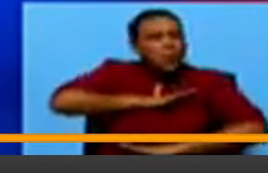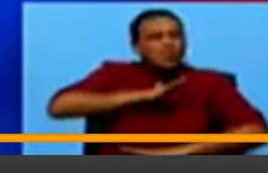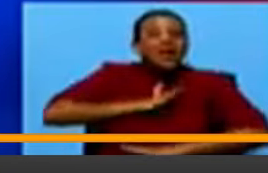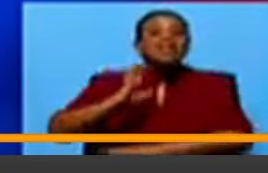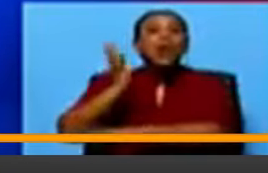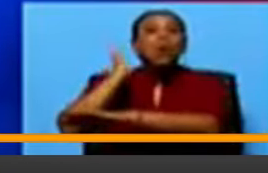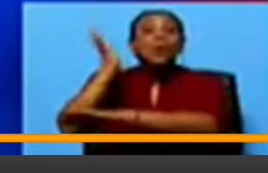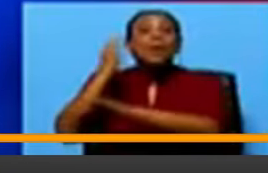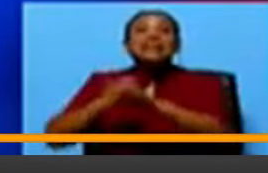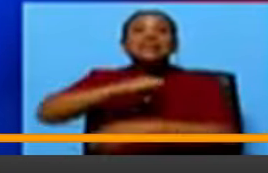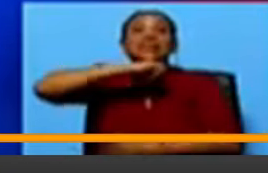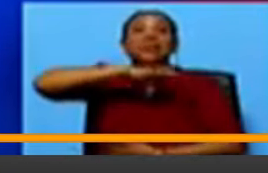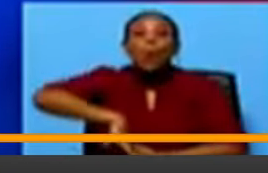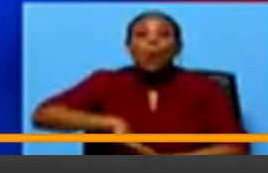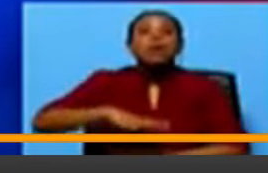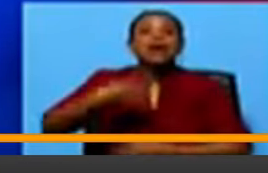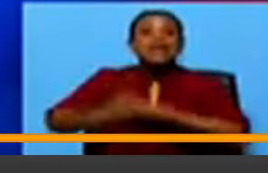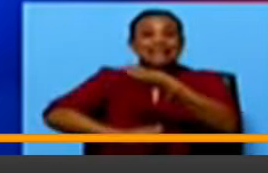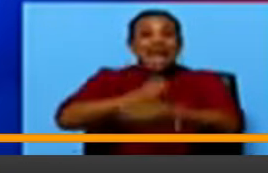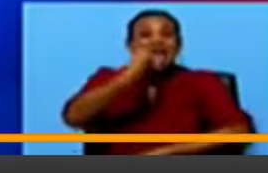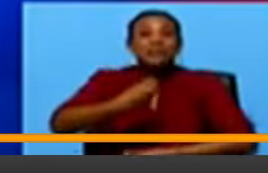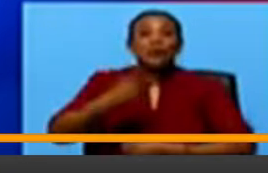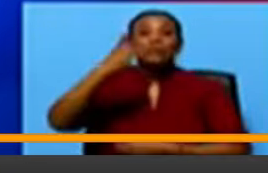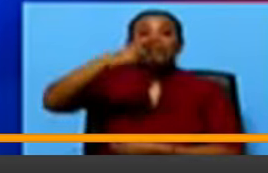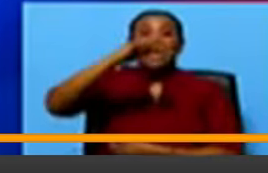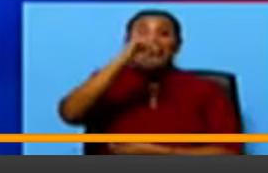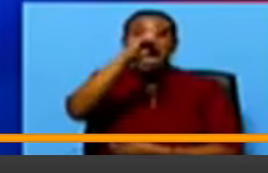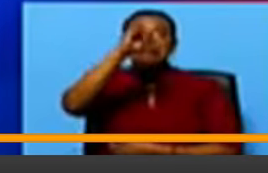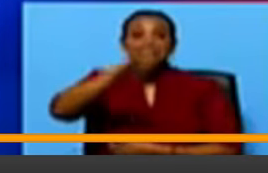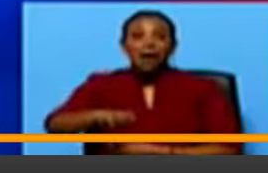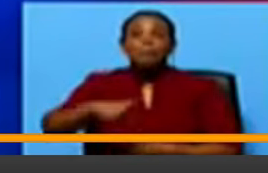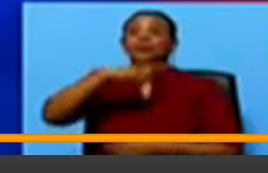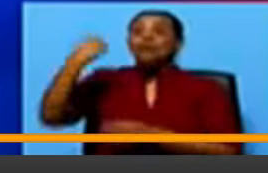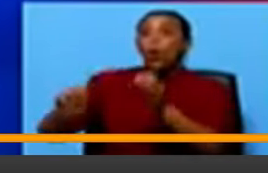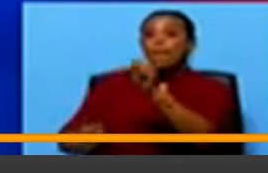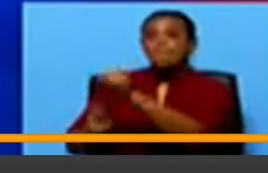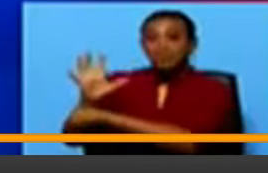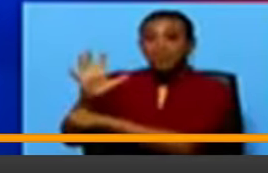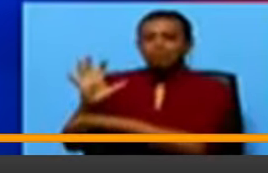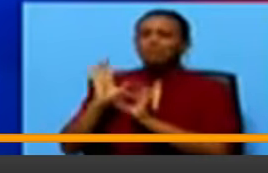cumbre histórica de Kazán, la cumbre de los BRICS.